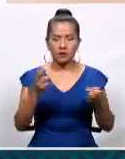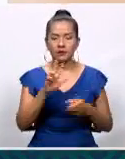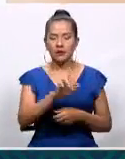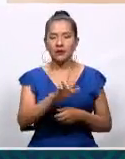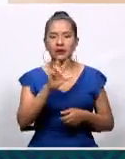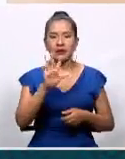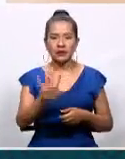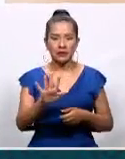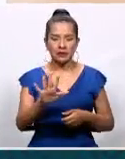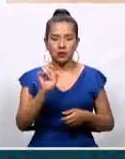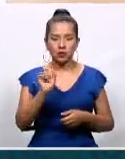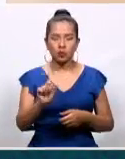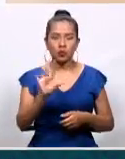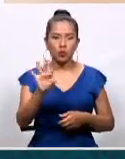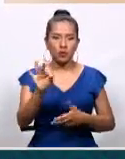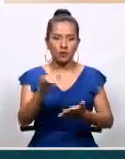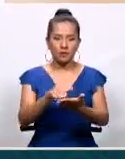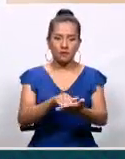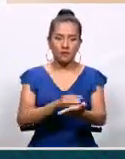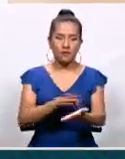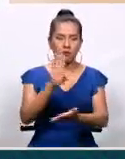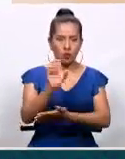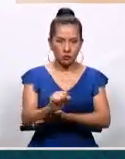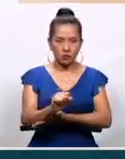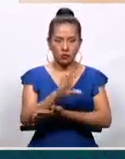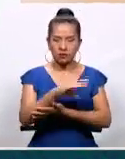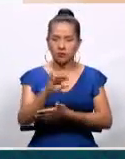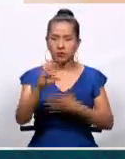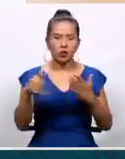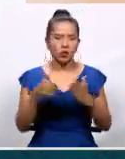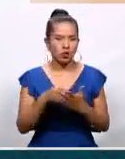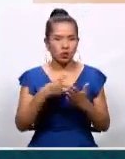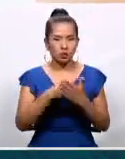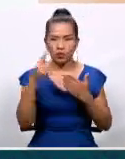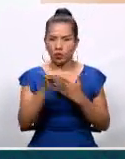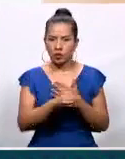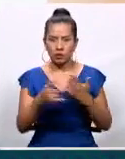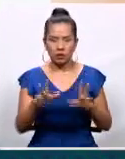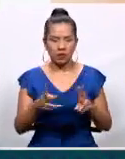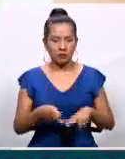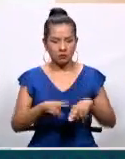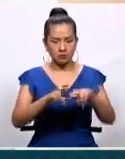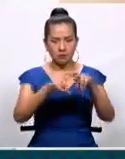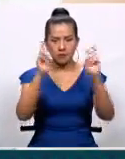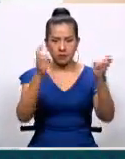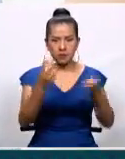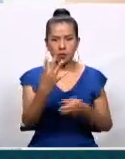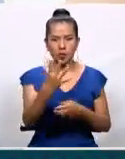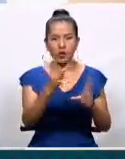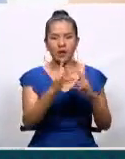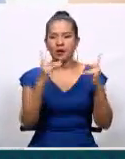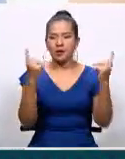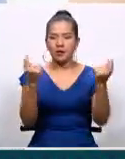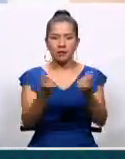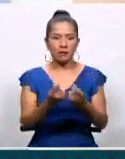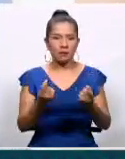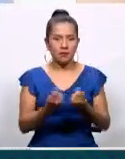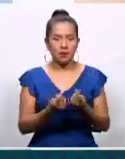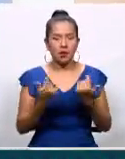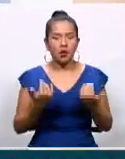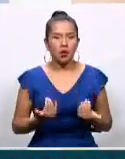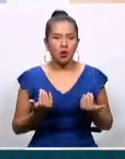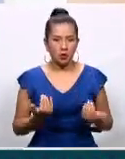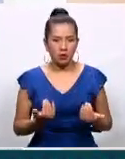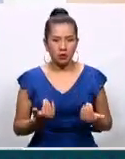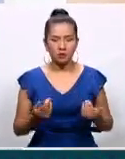35.9 millones de bolivianos en todos los proyectos que se van a suscribir en los 4 departamentos el día de